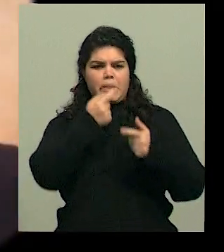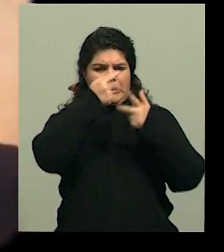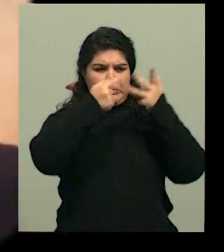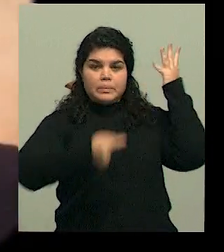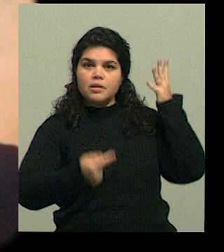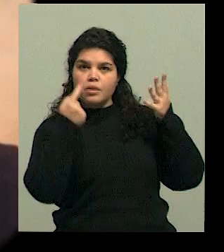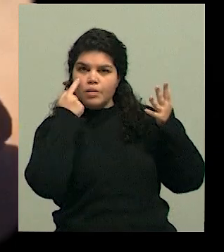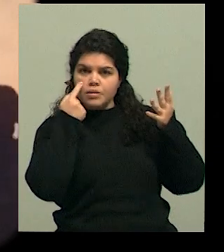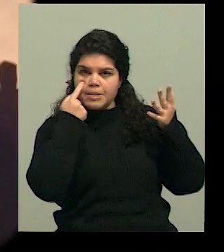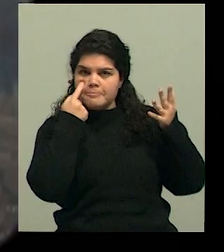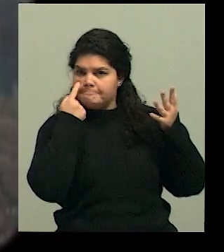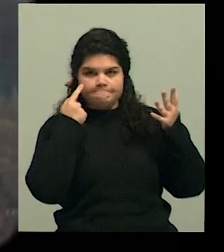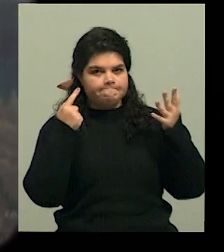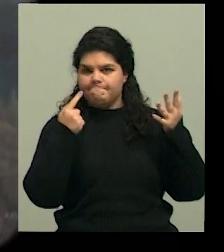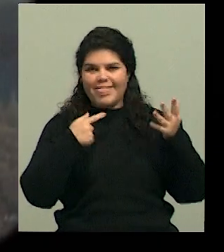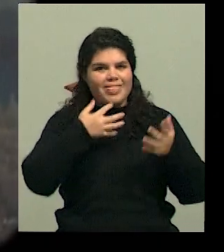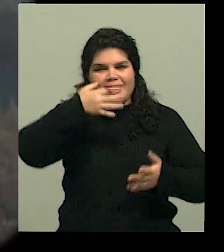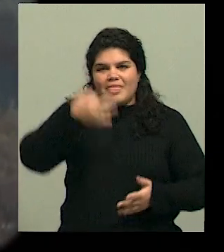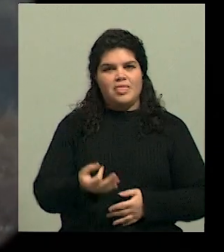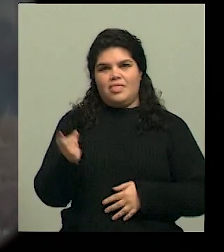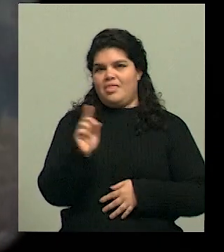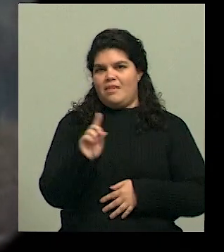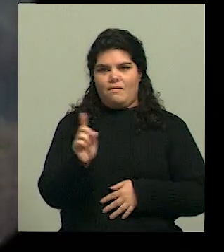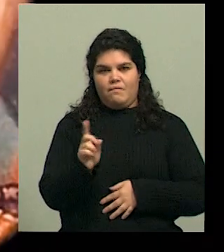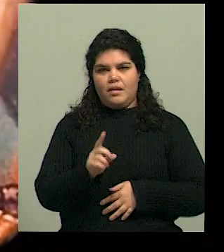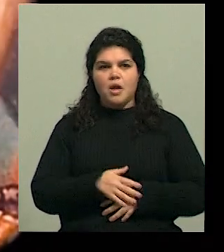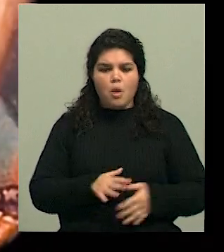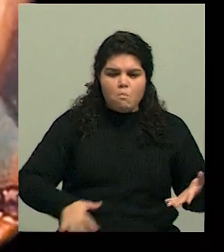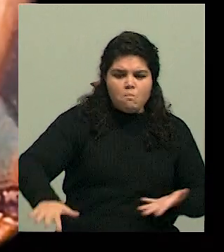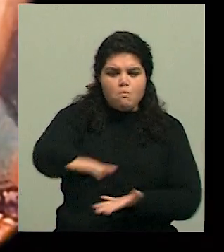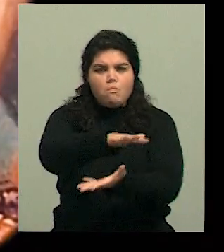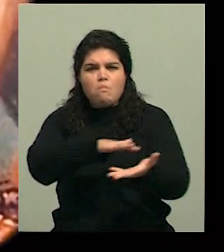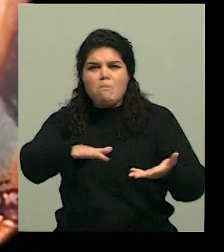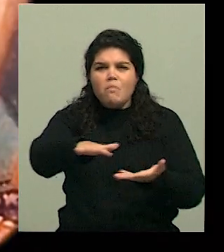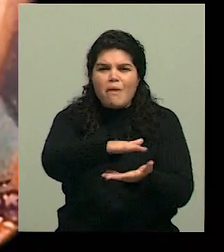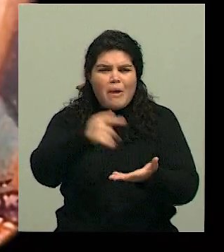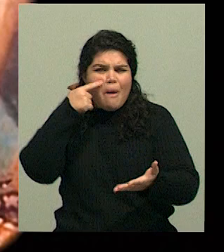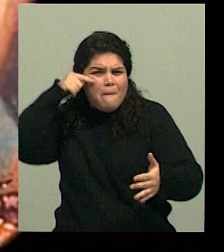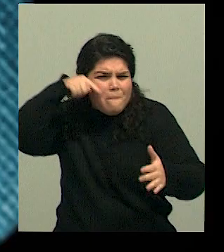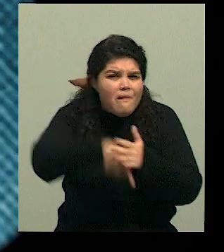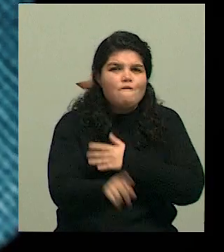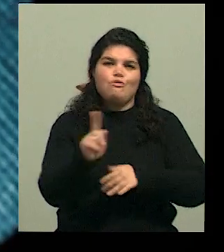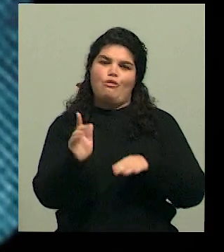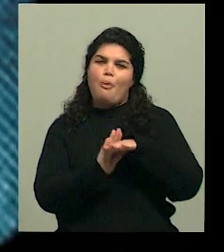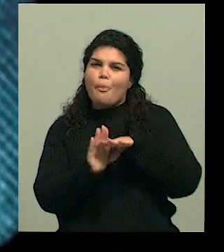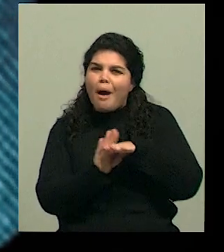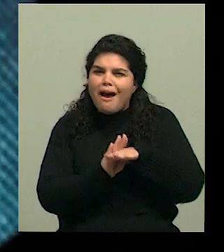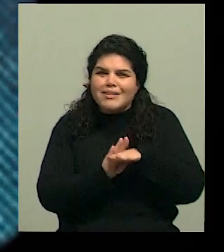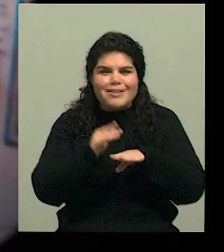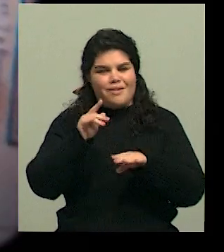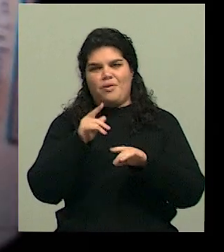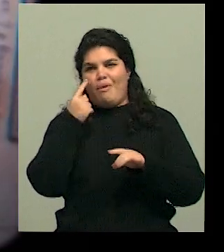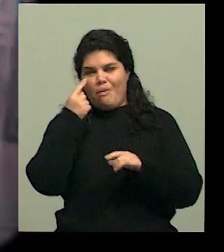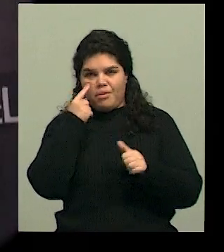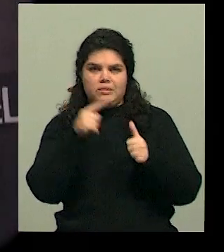en realidad es solo una creencia. La mayoría de la población conoce lo básico de San Martín, Belgrano,